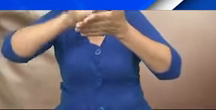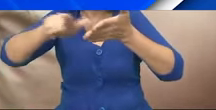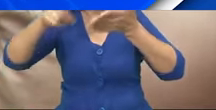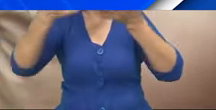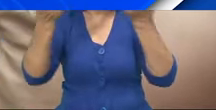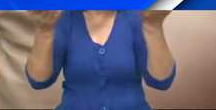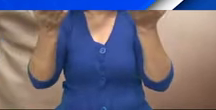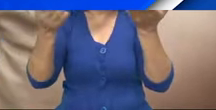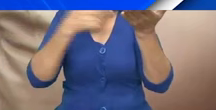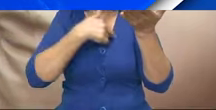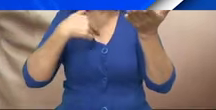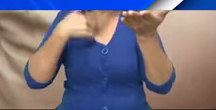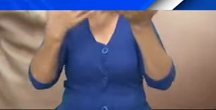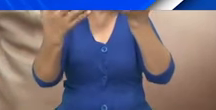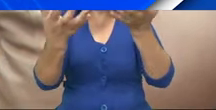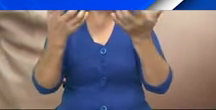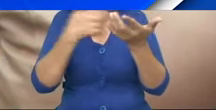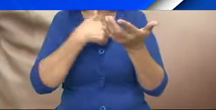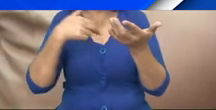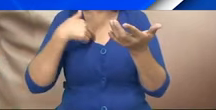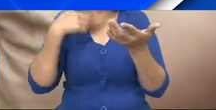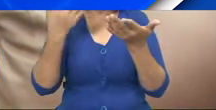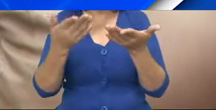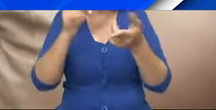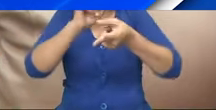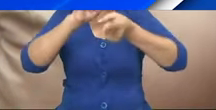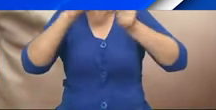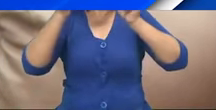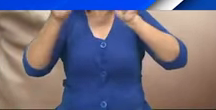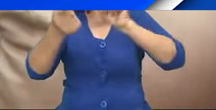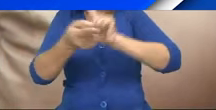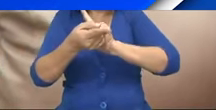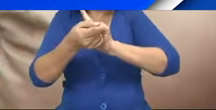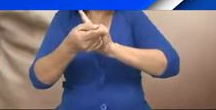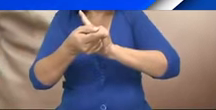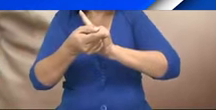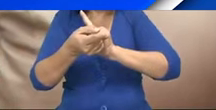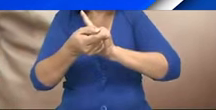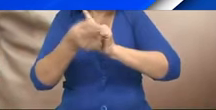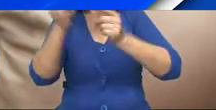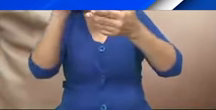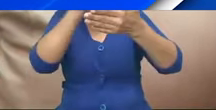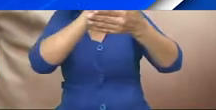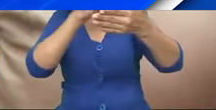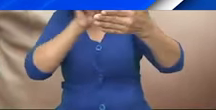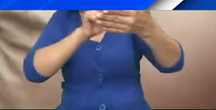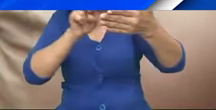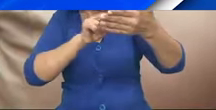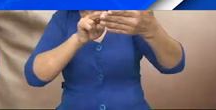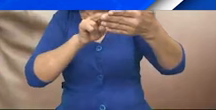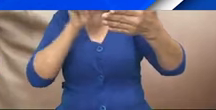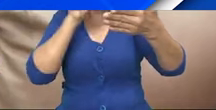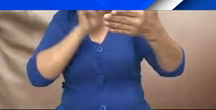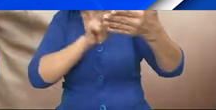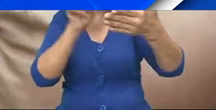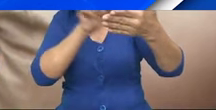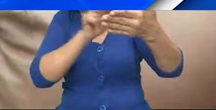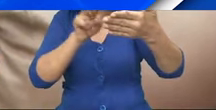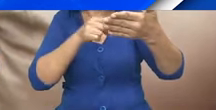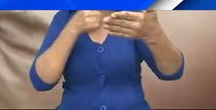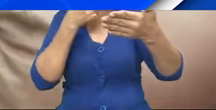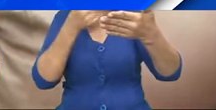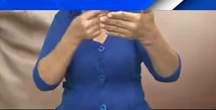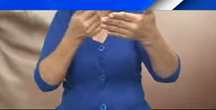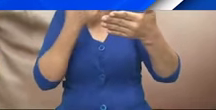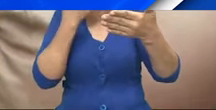Y prácticamente lo que está haciendo es un cambio que, si nosotros lo leemos de manera simple,